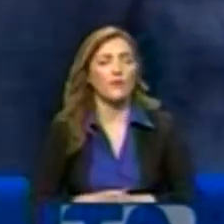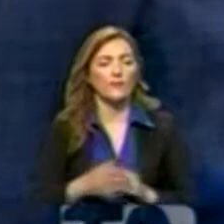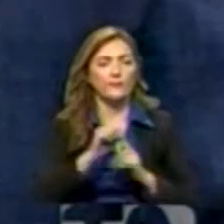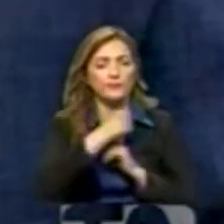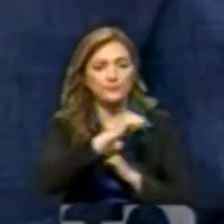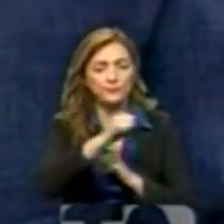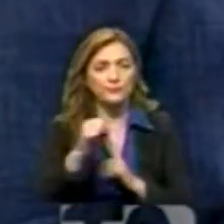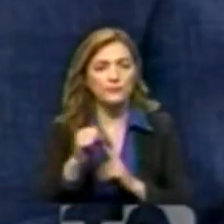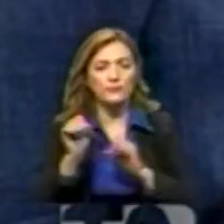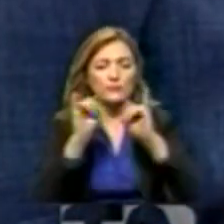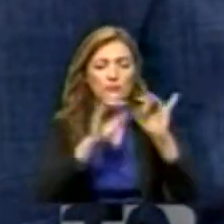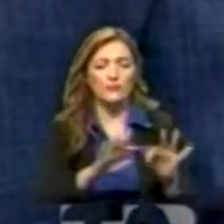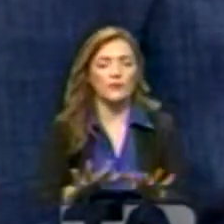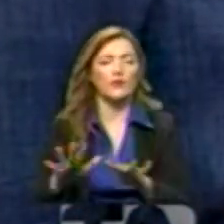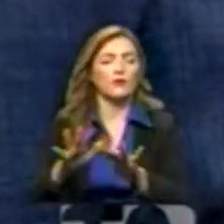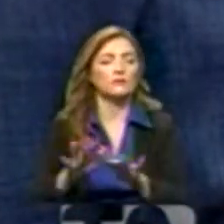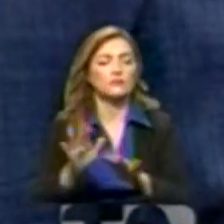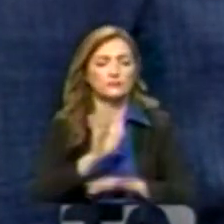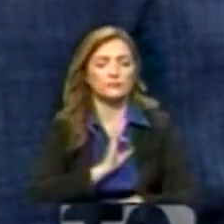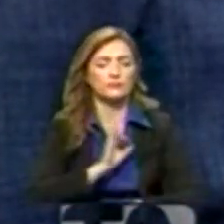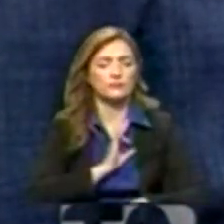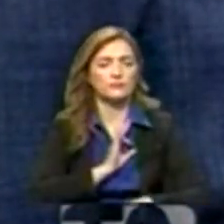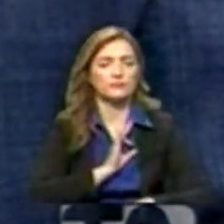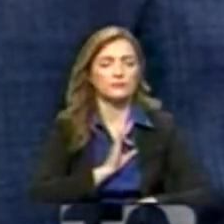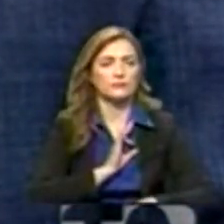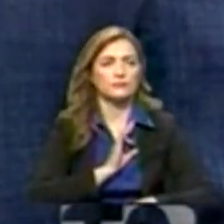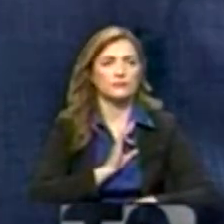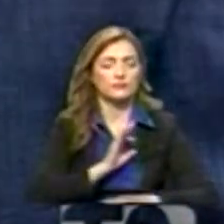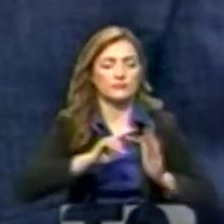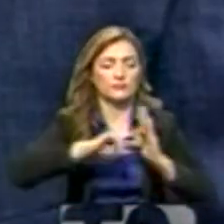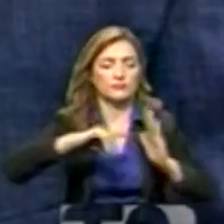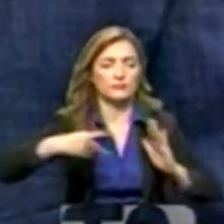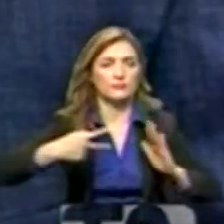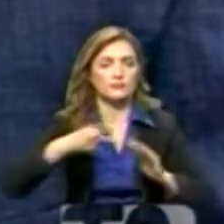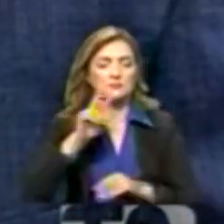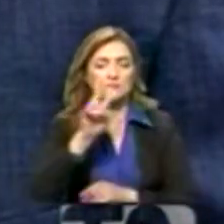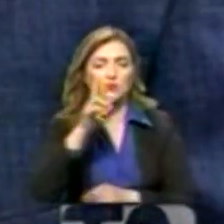sistemas informáticos, técnicos y de tecnología,